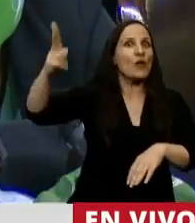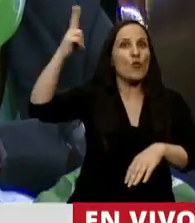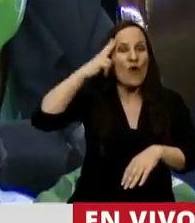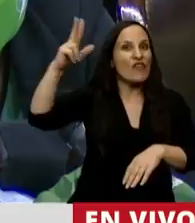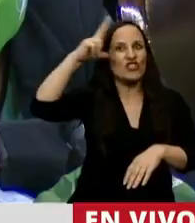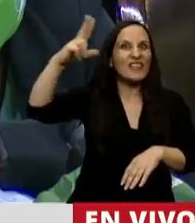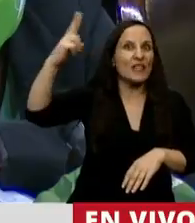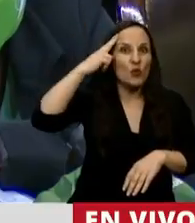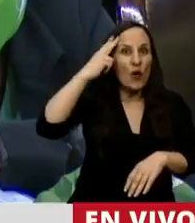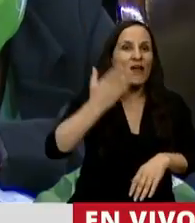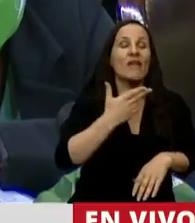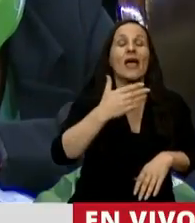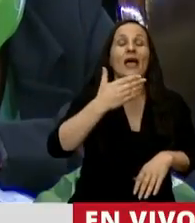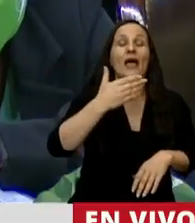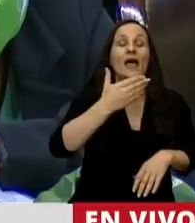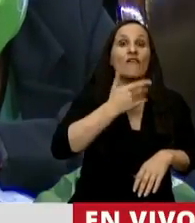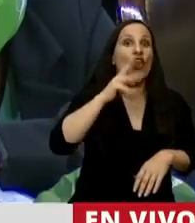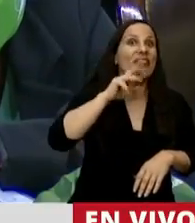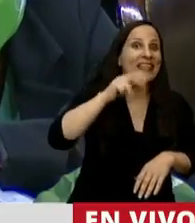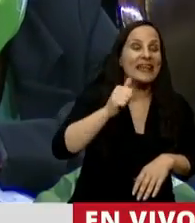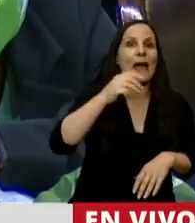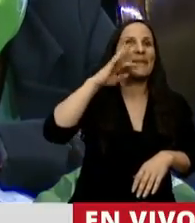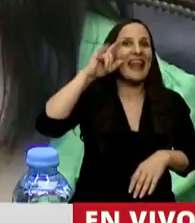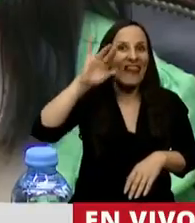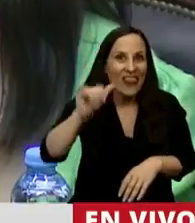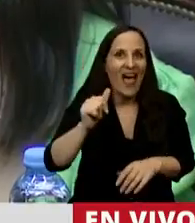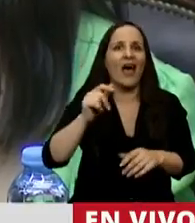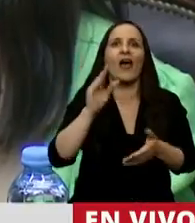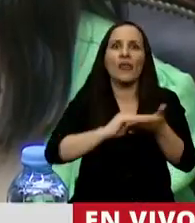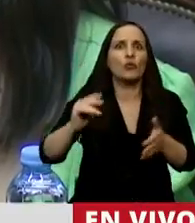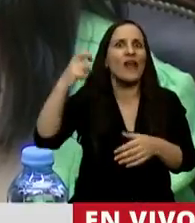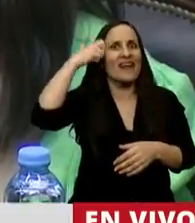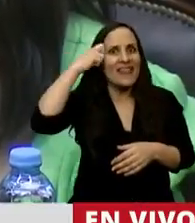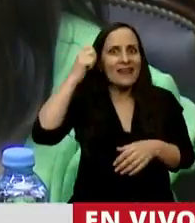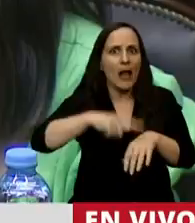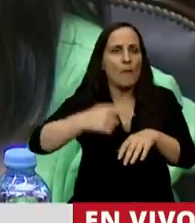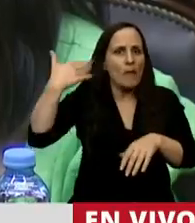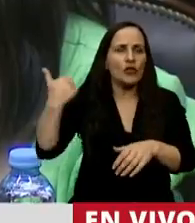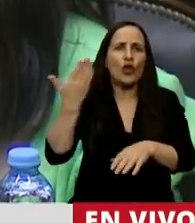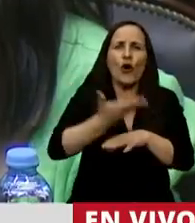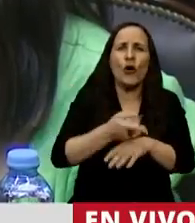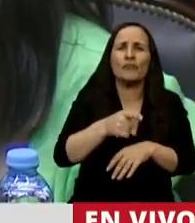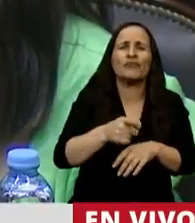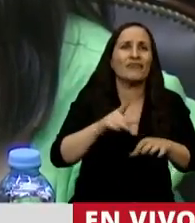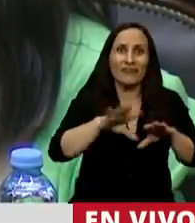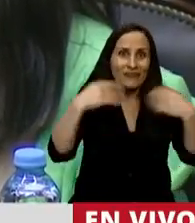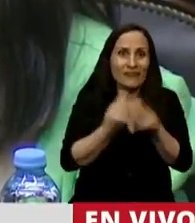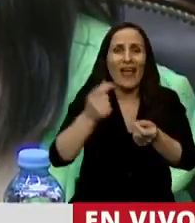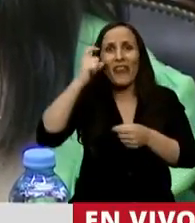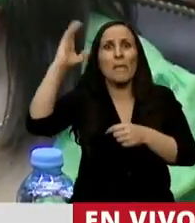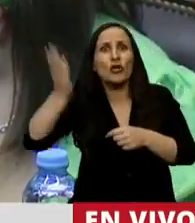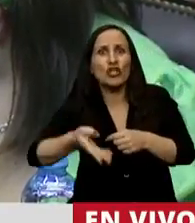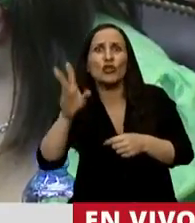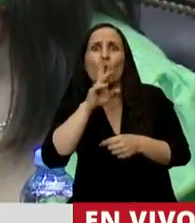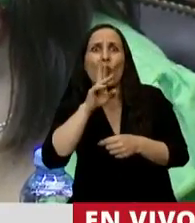1989, Florentina Gómez Miranda, una diputada radical, presentaba en un momento donde apenas había un 10%